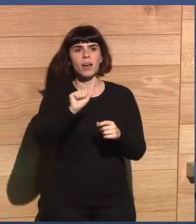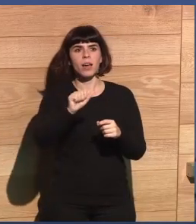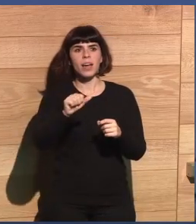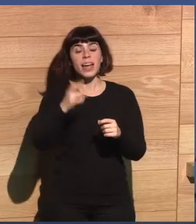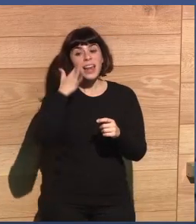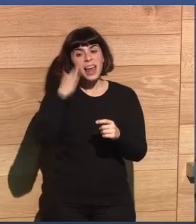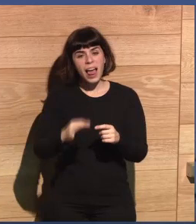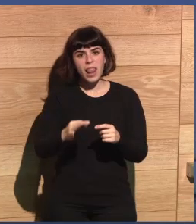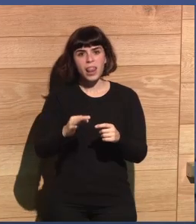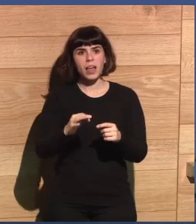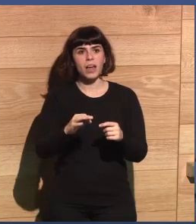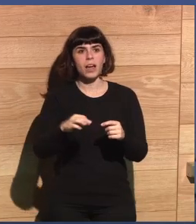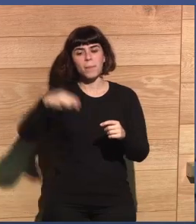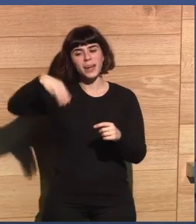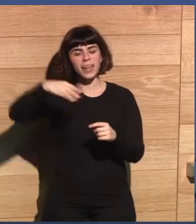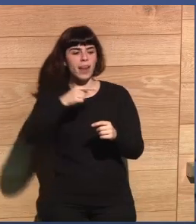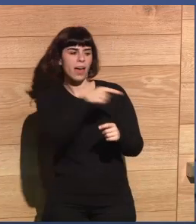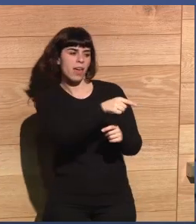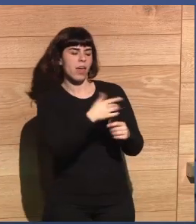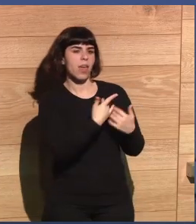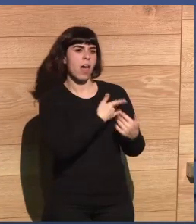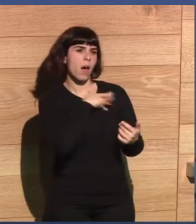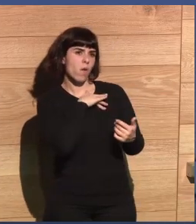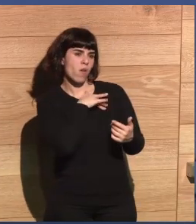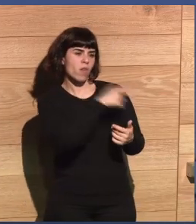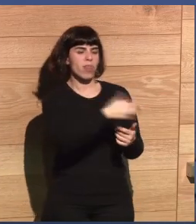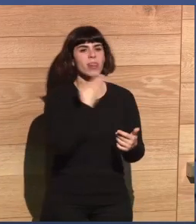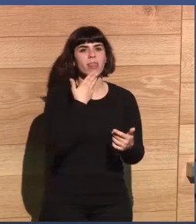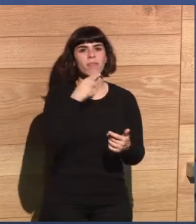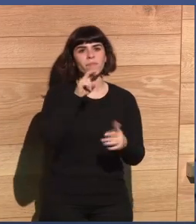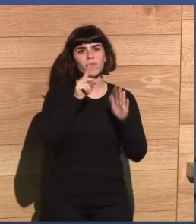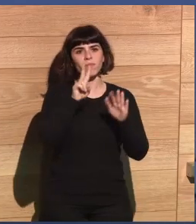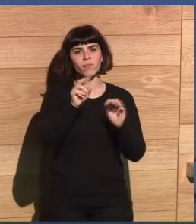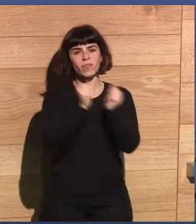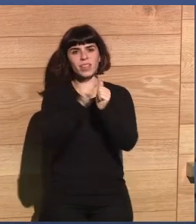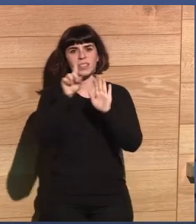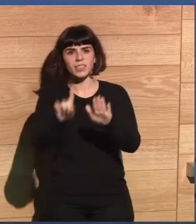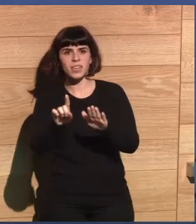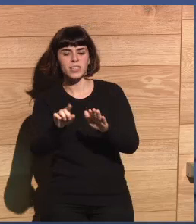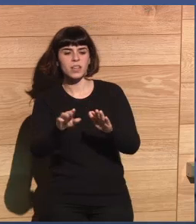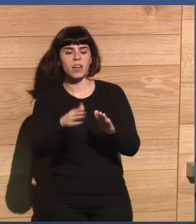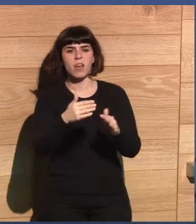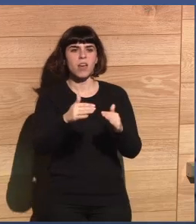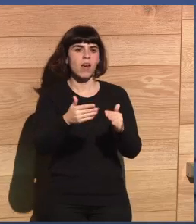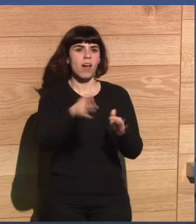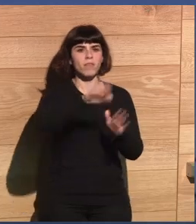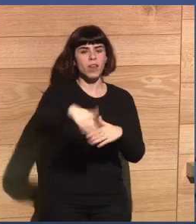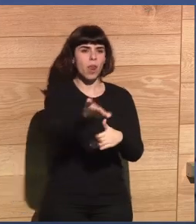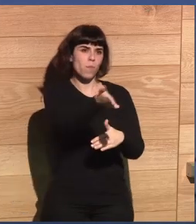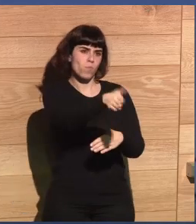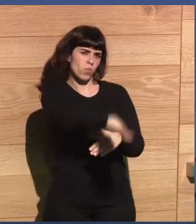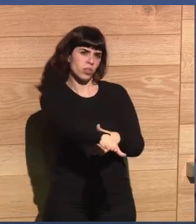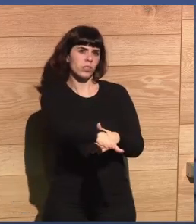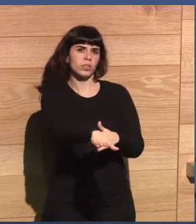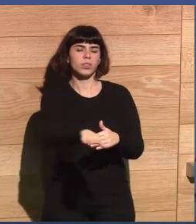ella, Pedrosa la condenó a muerte. Tenía solo 26 años. Mariana eligió ser fiel a sus ideas y leal a